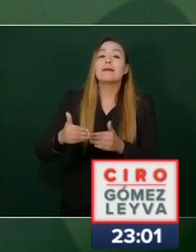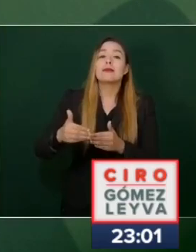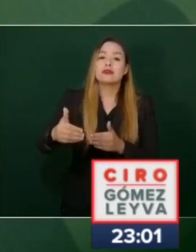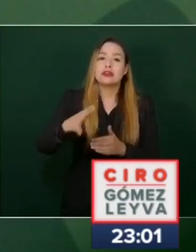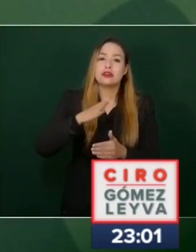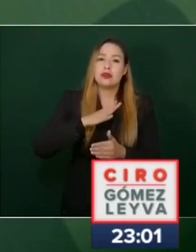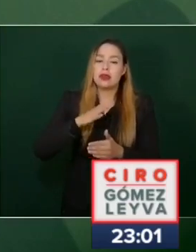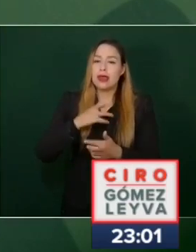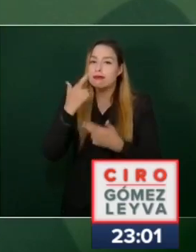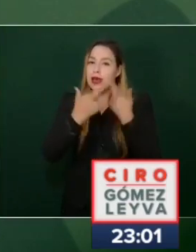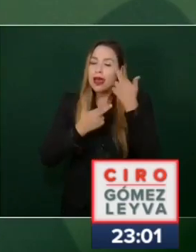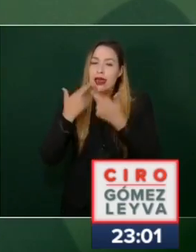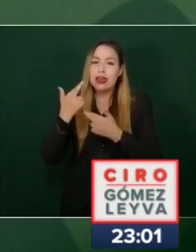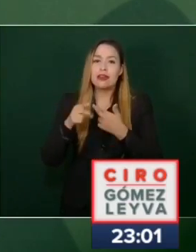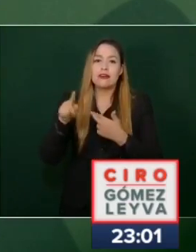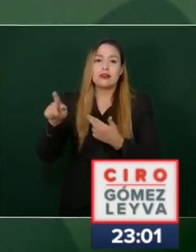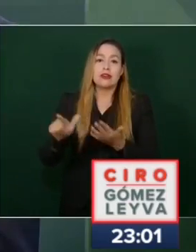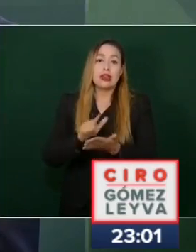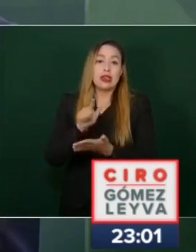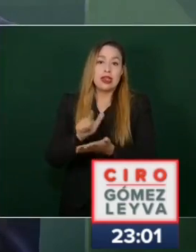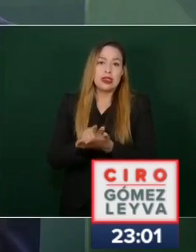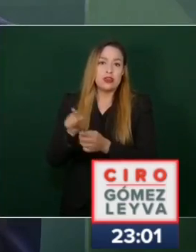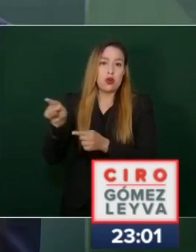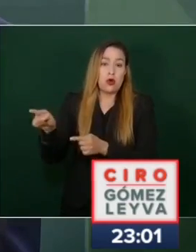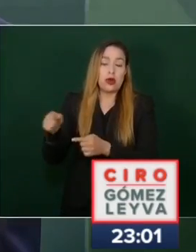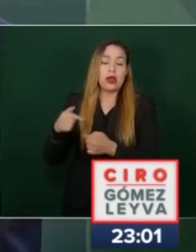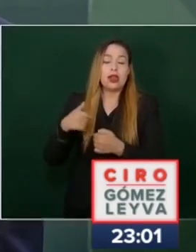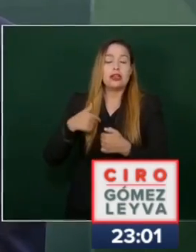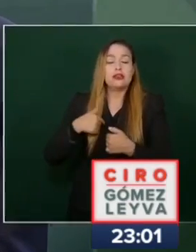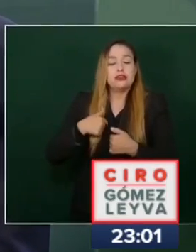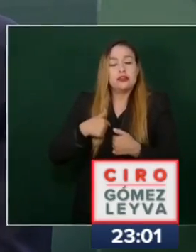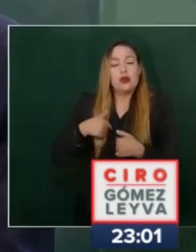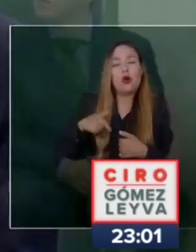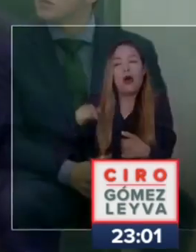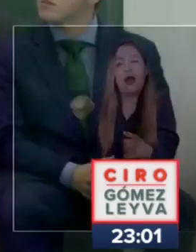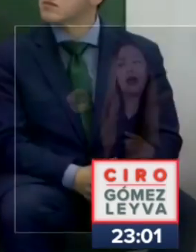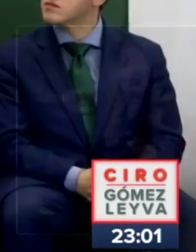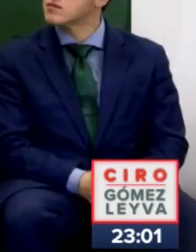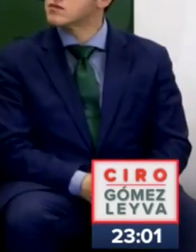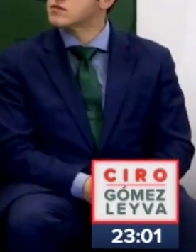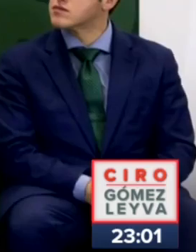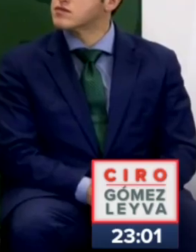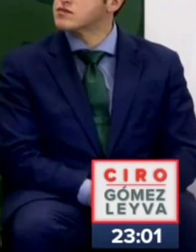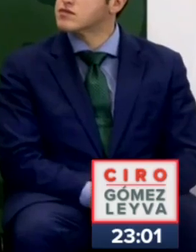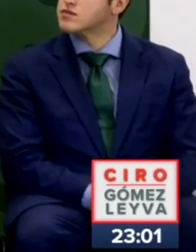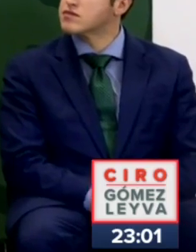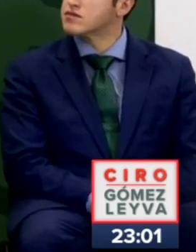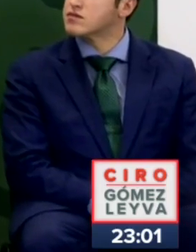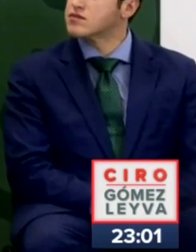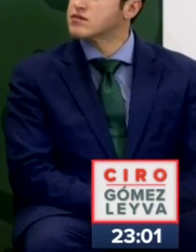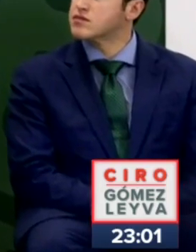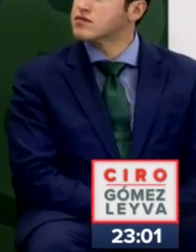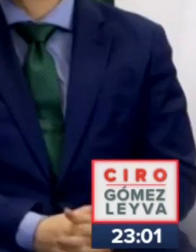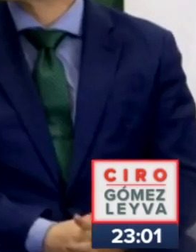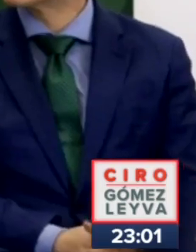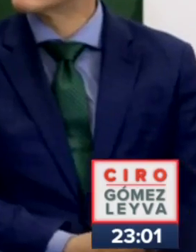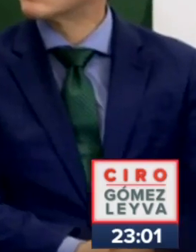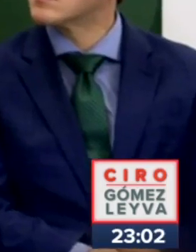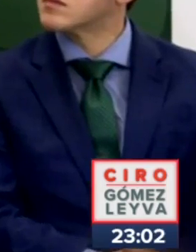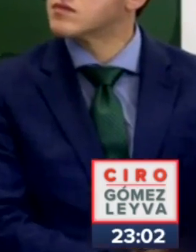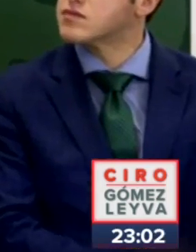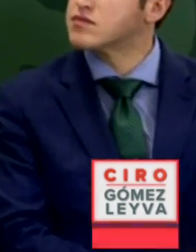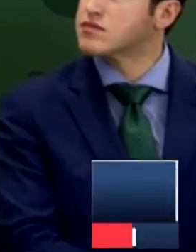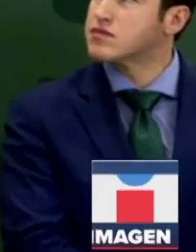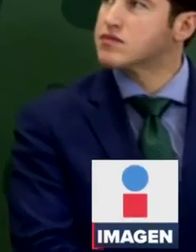legal le mando un abrazo y un saludo desde Apodaca Nuevo León y con el gobernador Samuel García a un